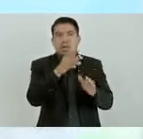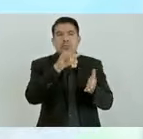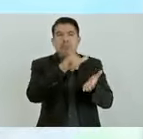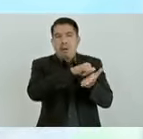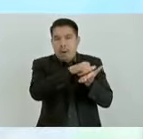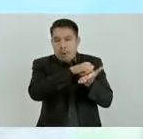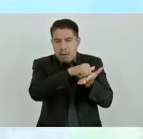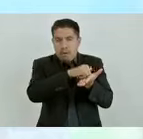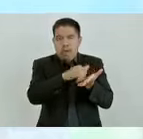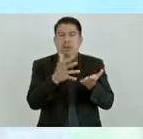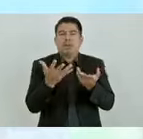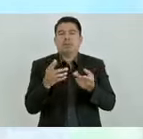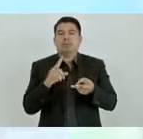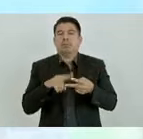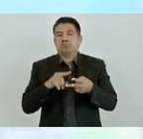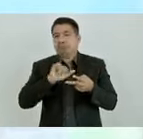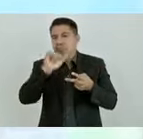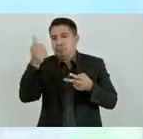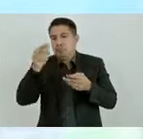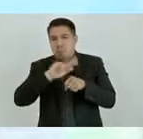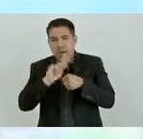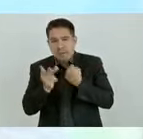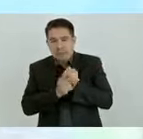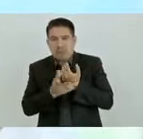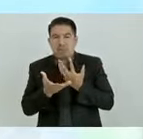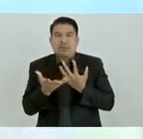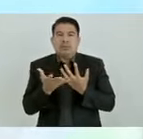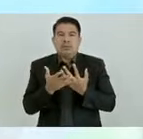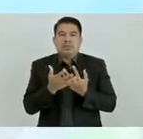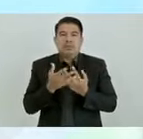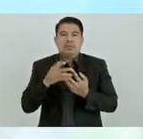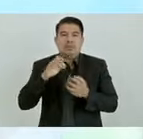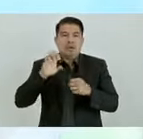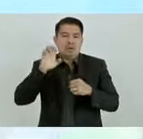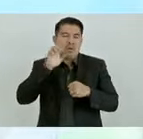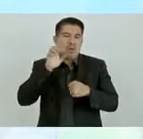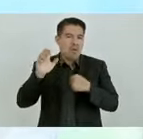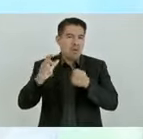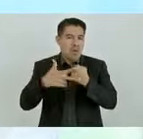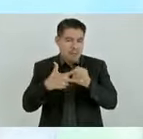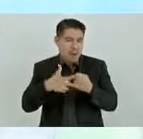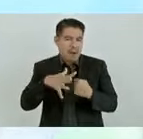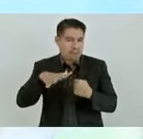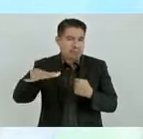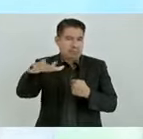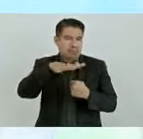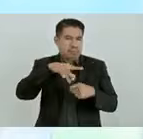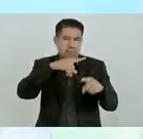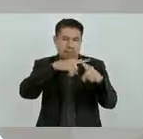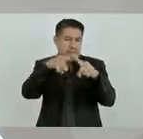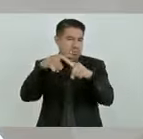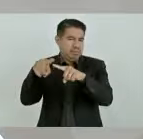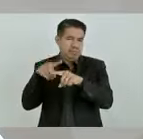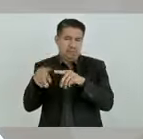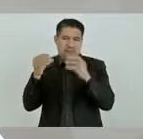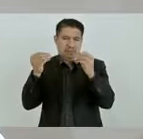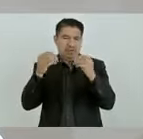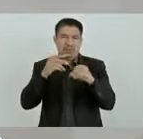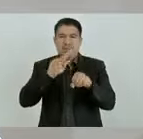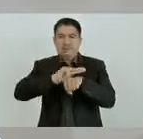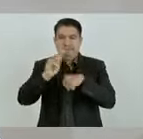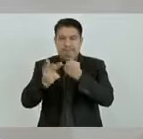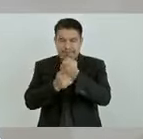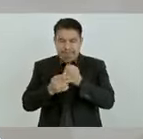York, su sede en Europa, en varios países. Bueno,